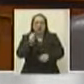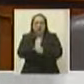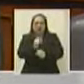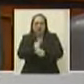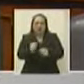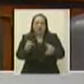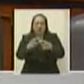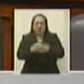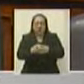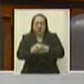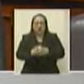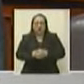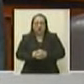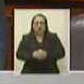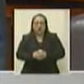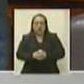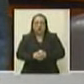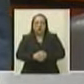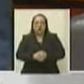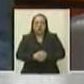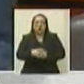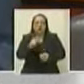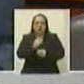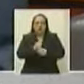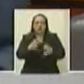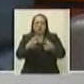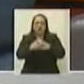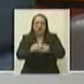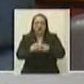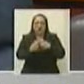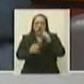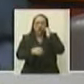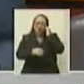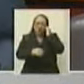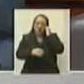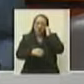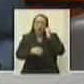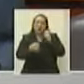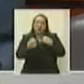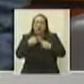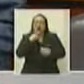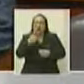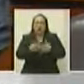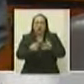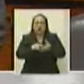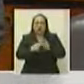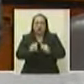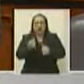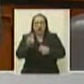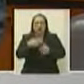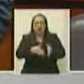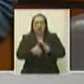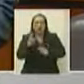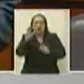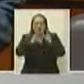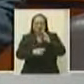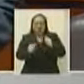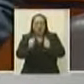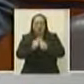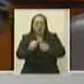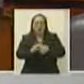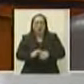trabajos conjuntos. Y esos trabajos conjuntos tienen que estar orientados a buscar la